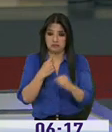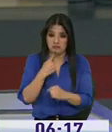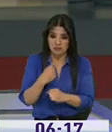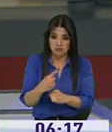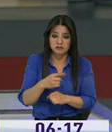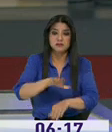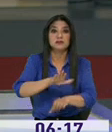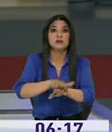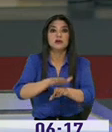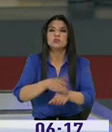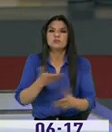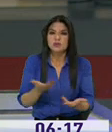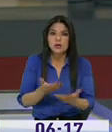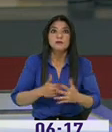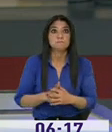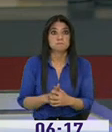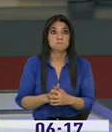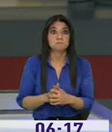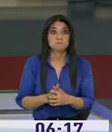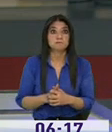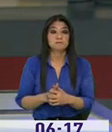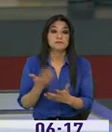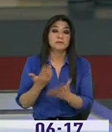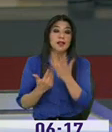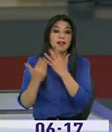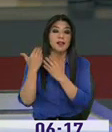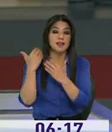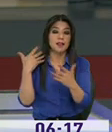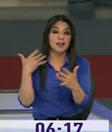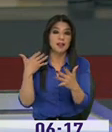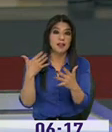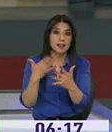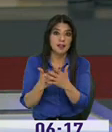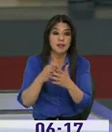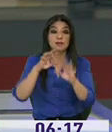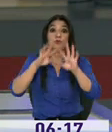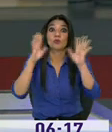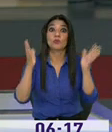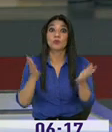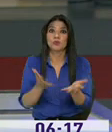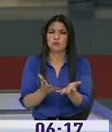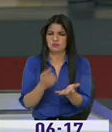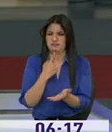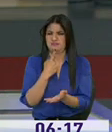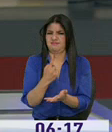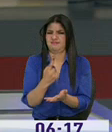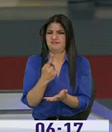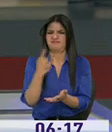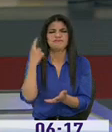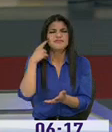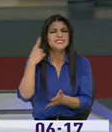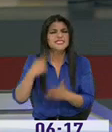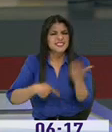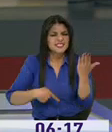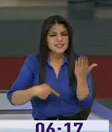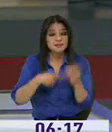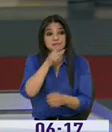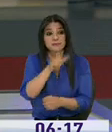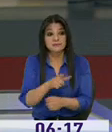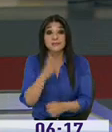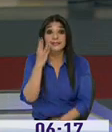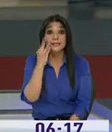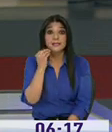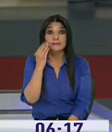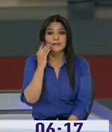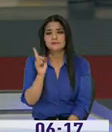consecuencia de los últimos acontecimientos en el mundo qué opina usted a un experto en segura que es